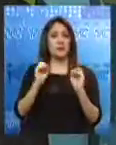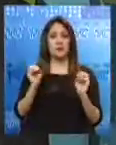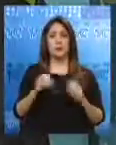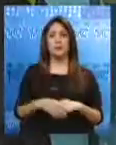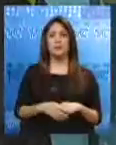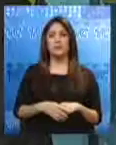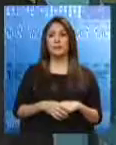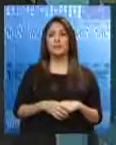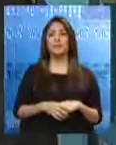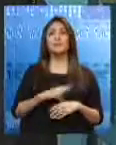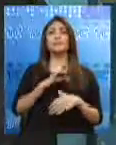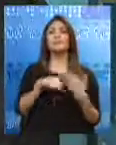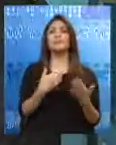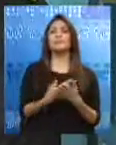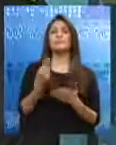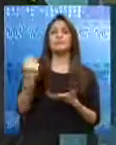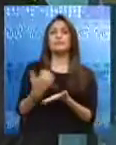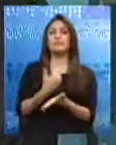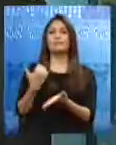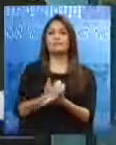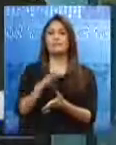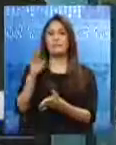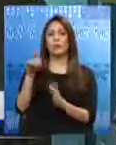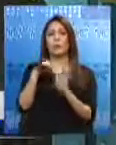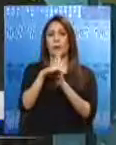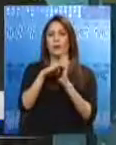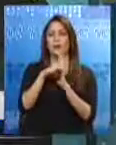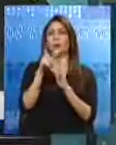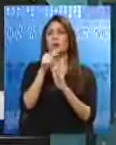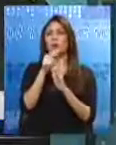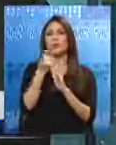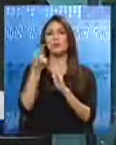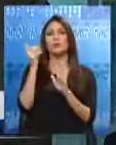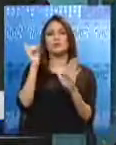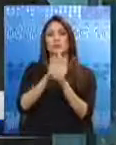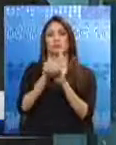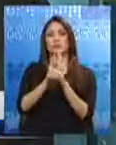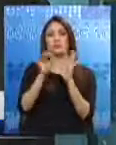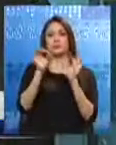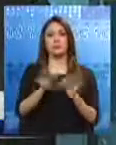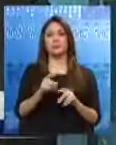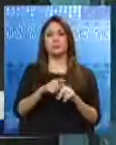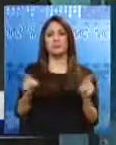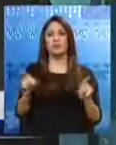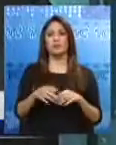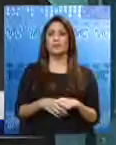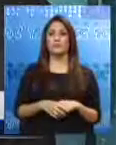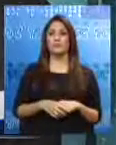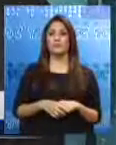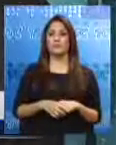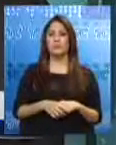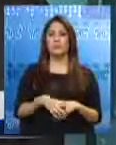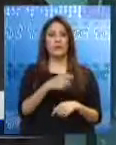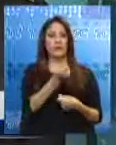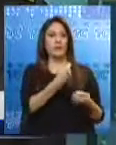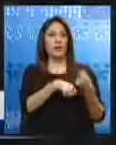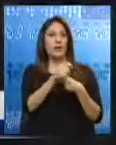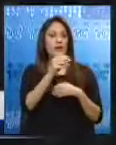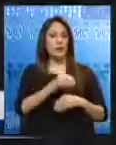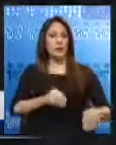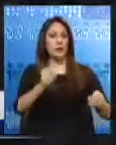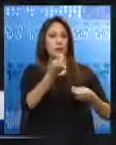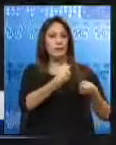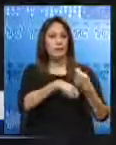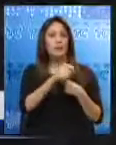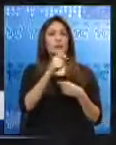Todos los ingresos que estaban en la cuenta corresponden a ingresos legítimos por concepto de una venta de bienes. La